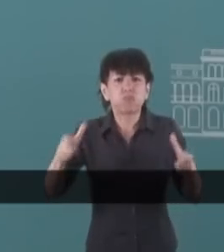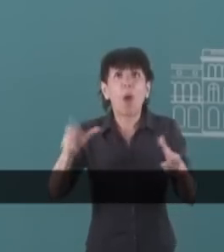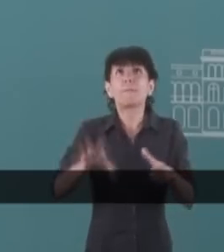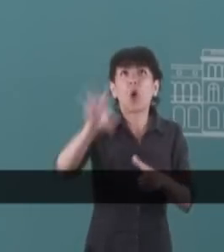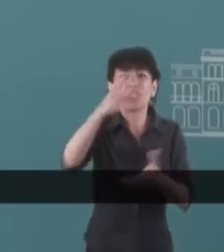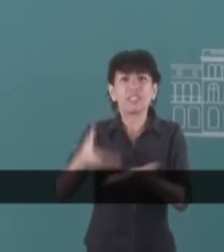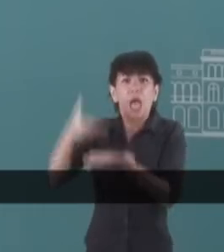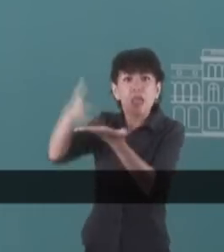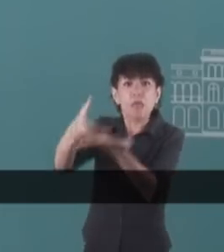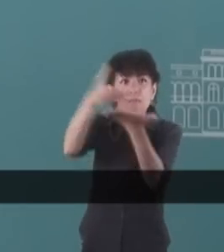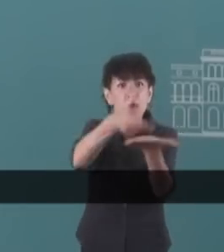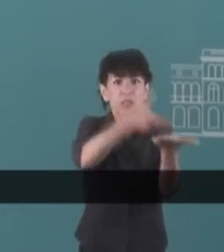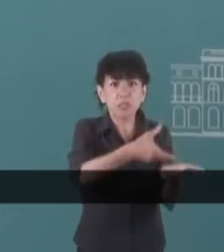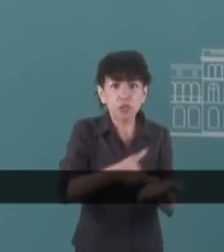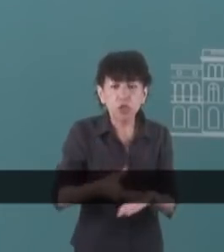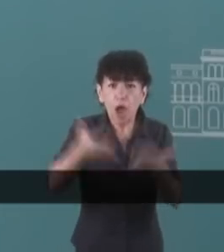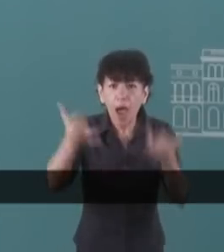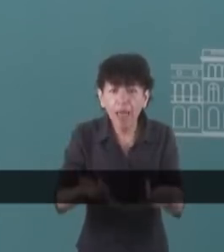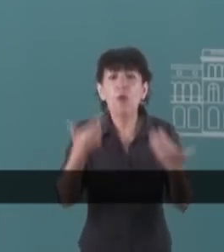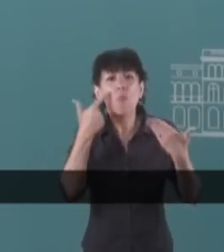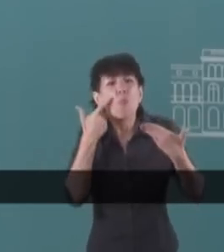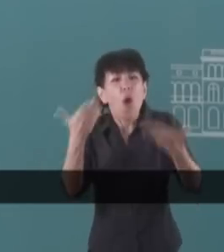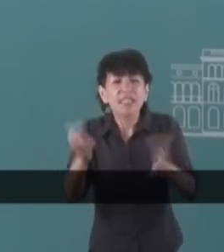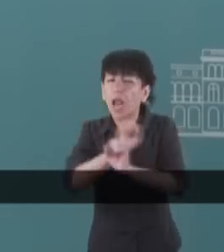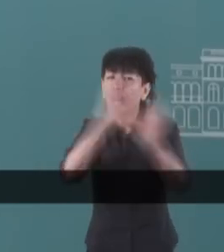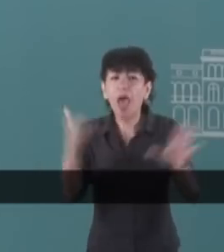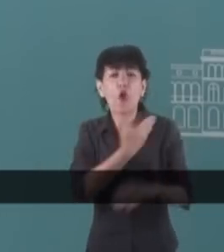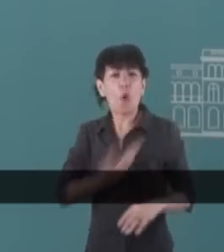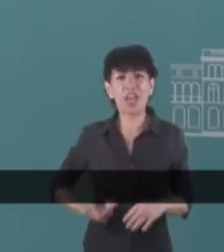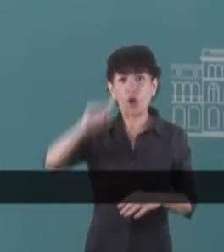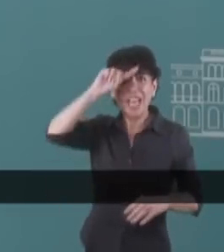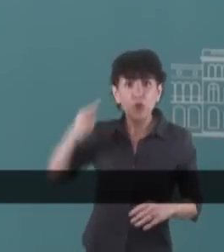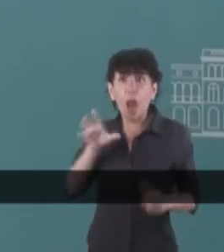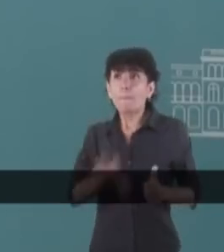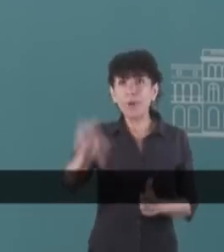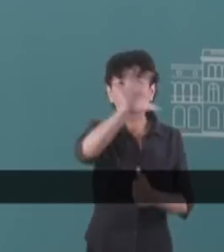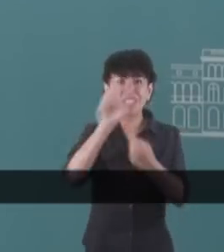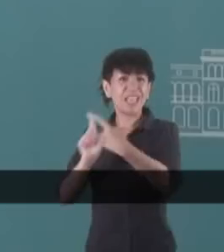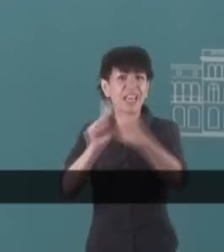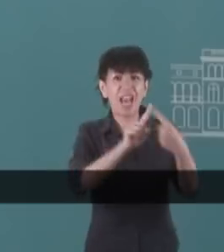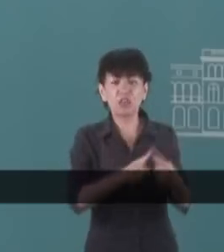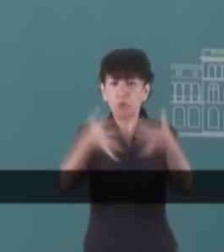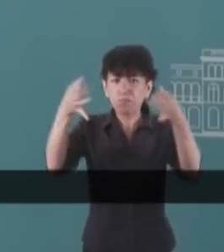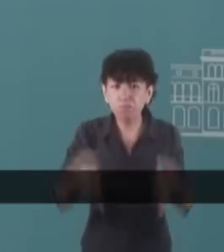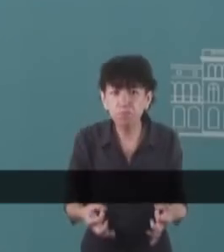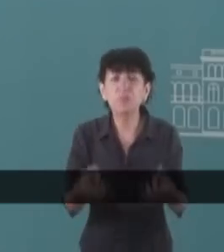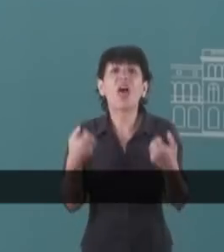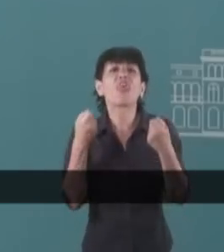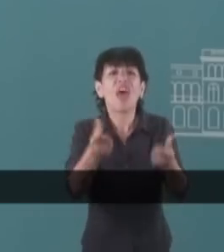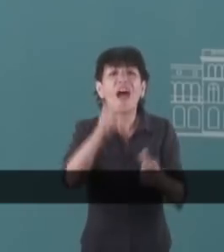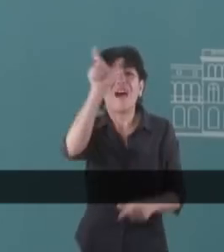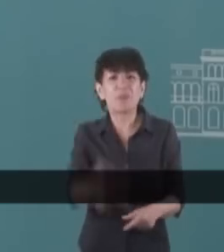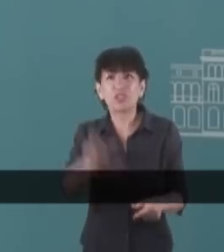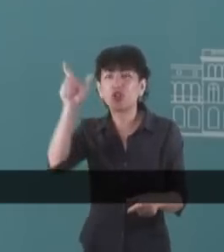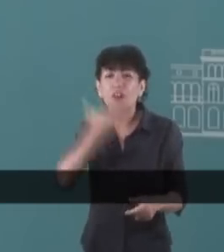provincias muestra que realmente la relación entre el gobierno nacional y el gobierno de las provincias les está permitiendo a la enorme mayoría de los gobernadores poder tener en